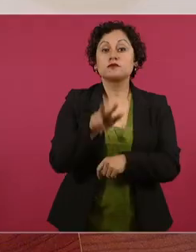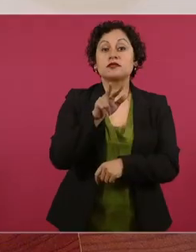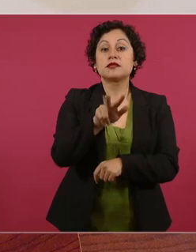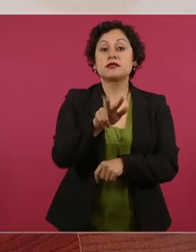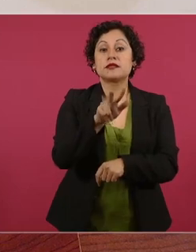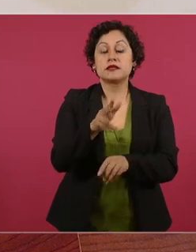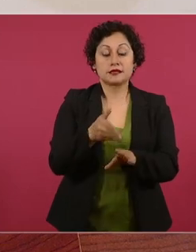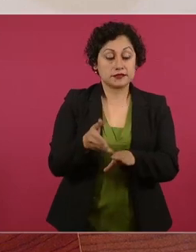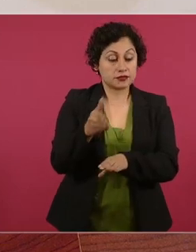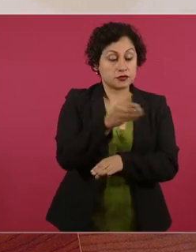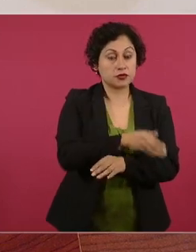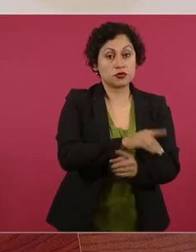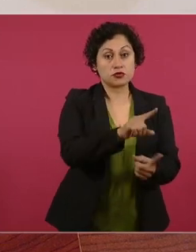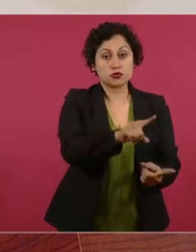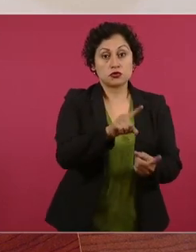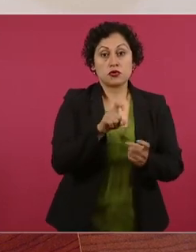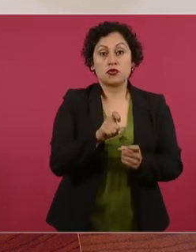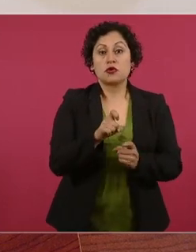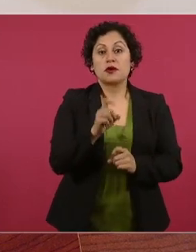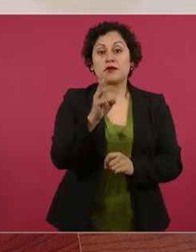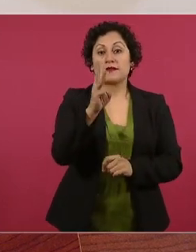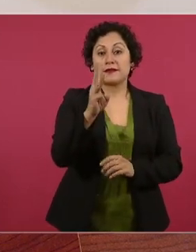era de 3 billones